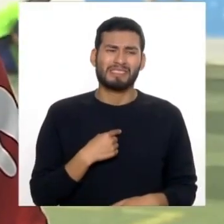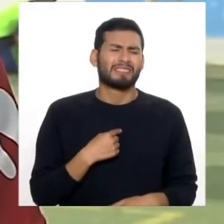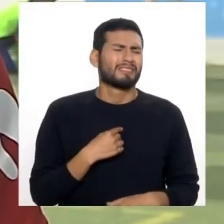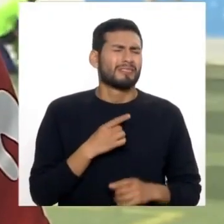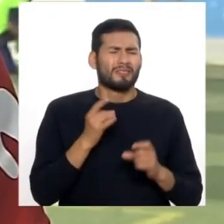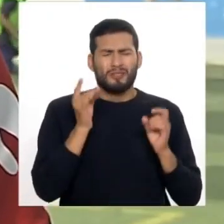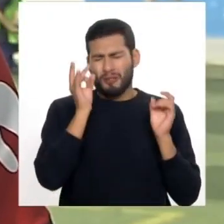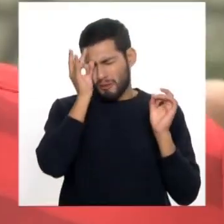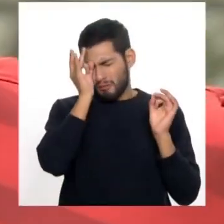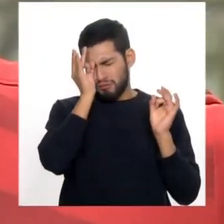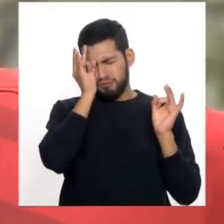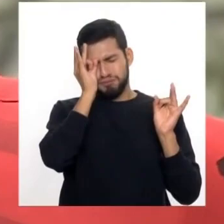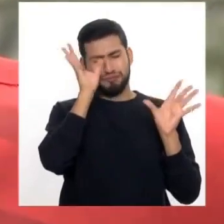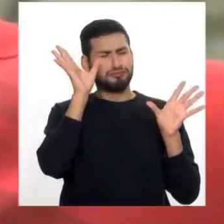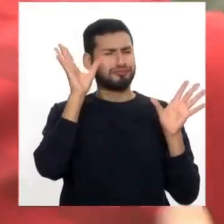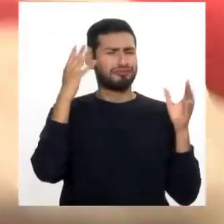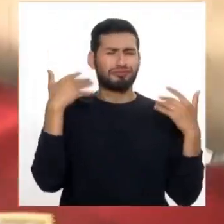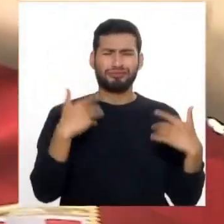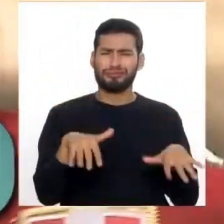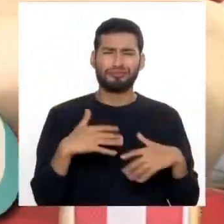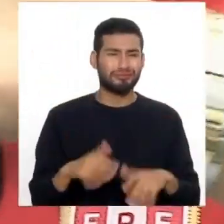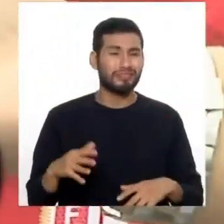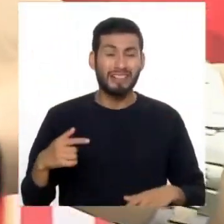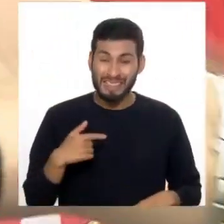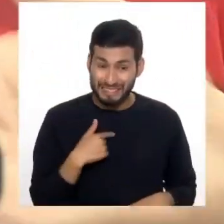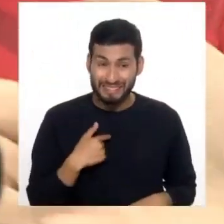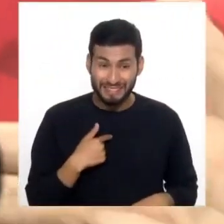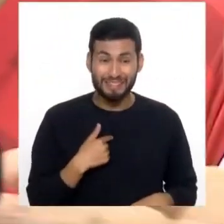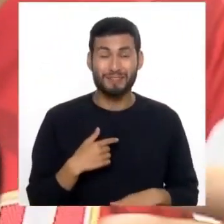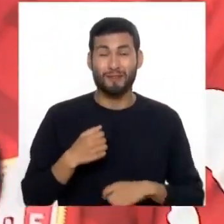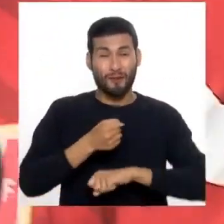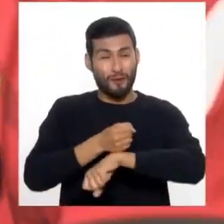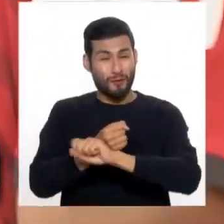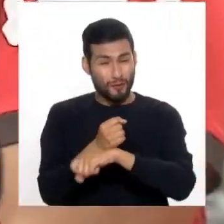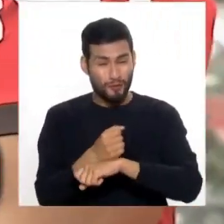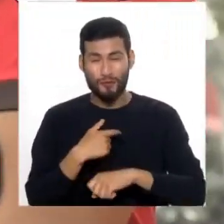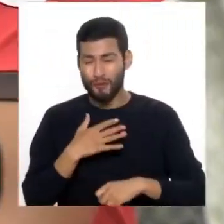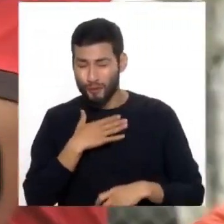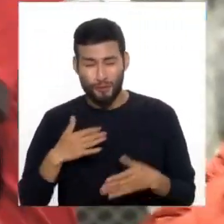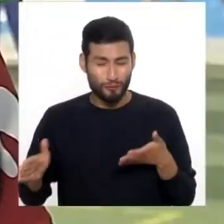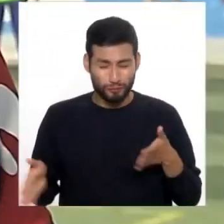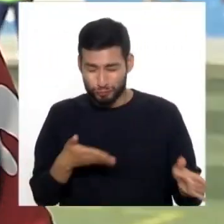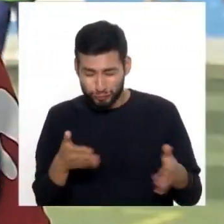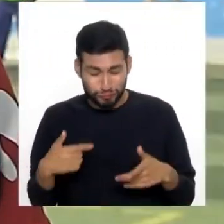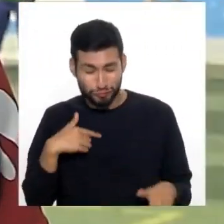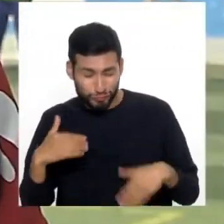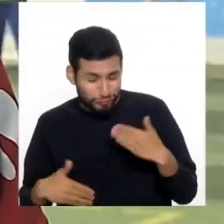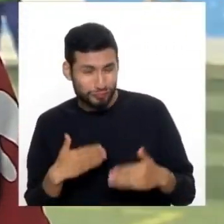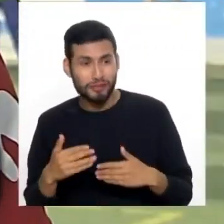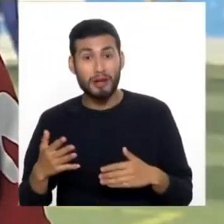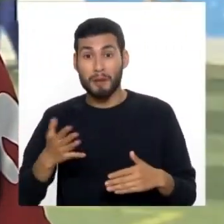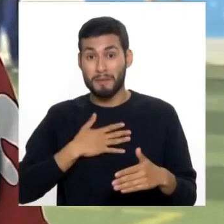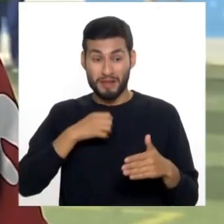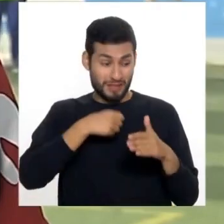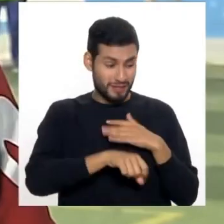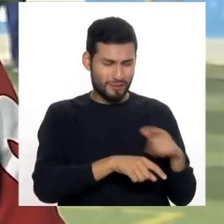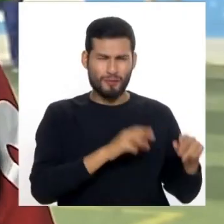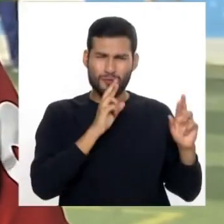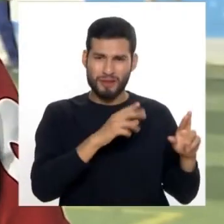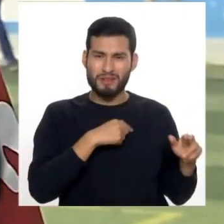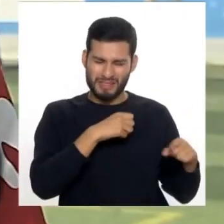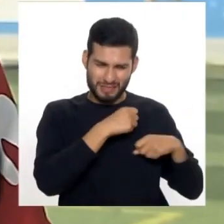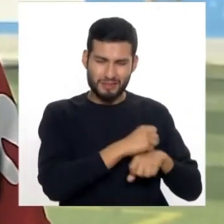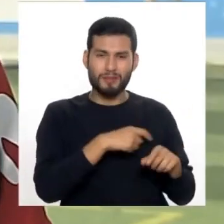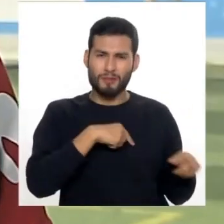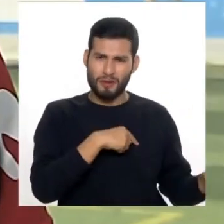terrible, ¿no? Porque aparte que yo era futbolista, siempre practicaba el fútbol y todo, yo a mi hijo también lo quería meter al fútbol y yo era